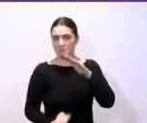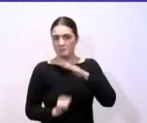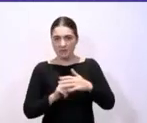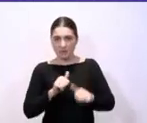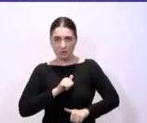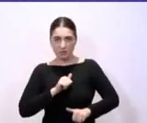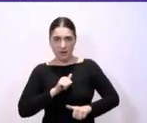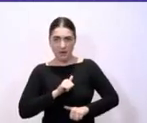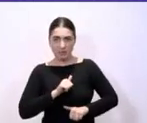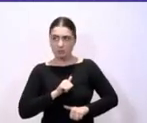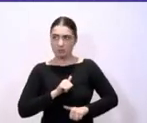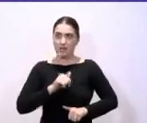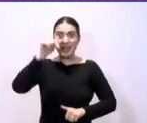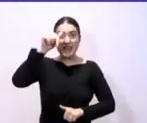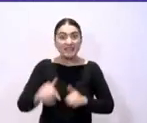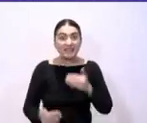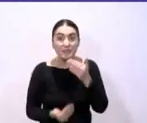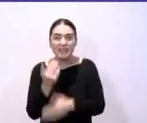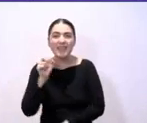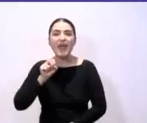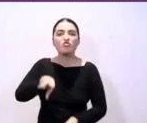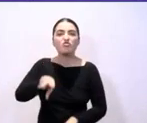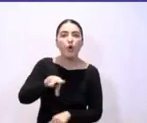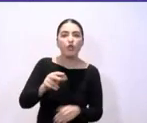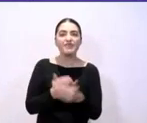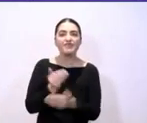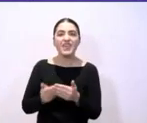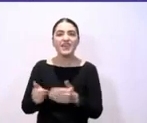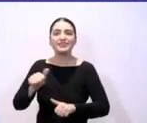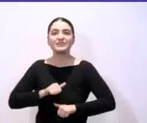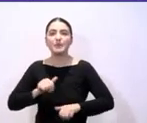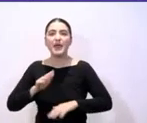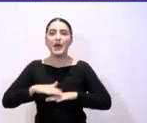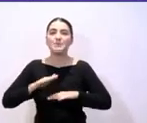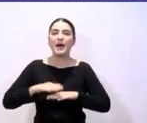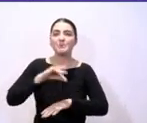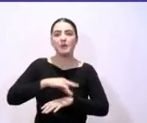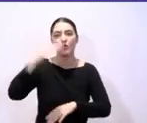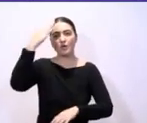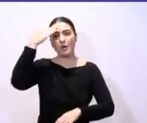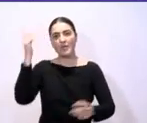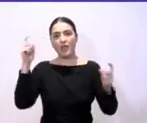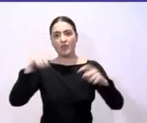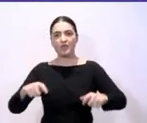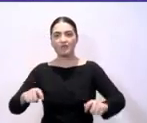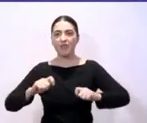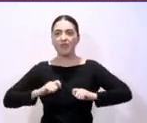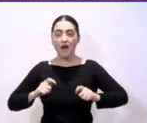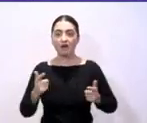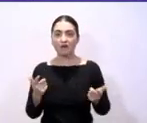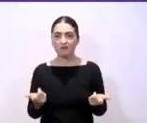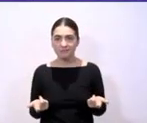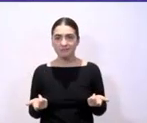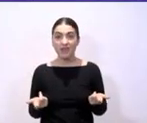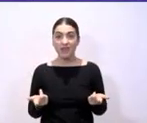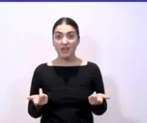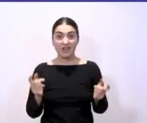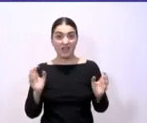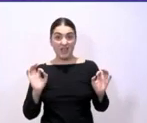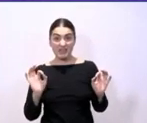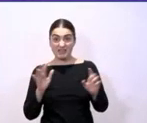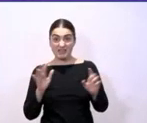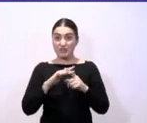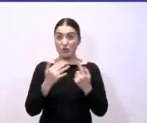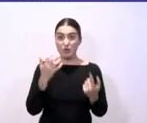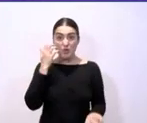mañana tenía 12 días de espera para la atención primaria y creo que no somos una rara avis. Porque además le digo, yo